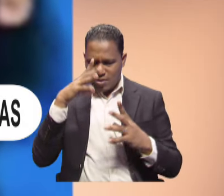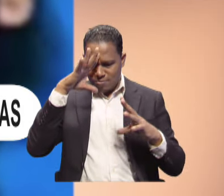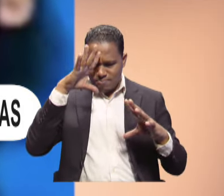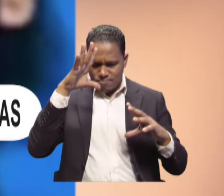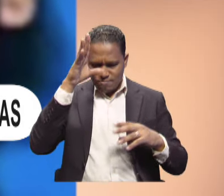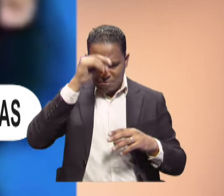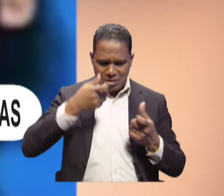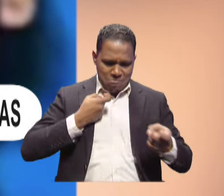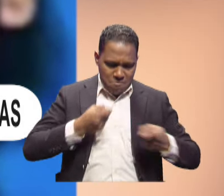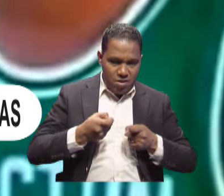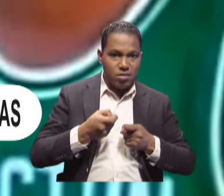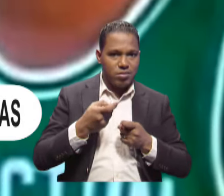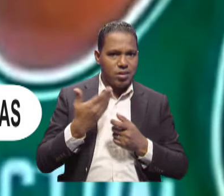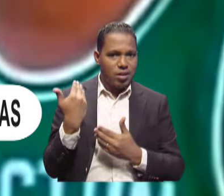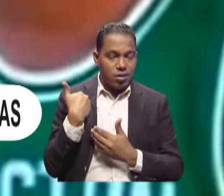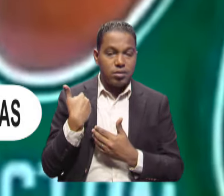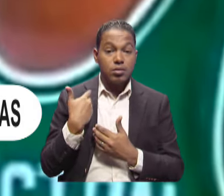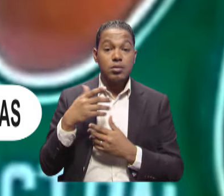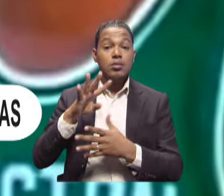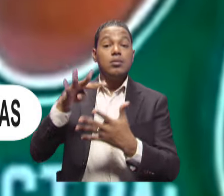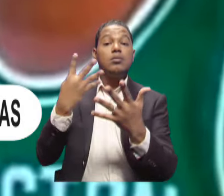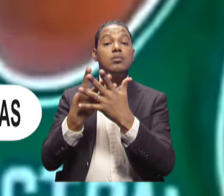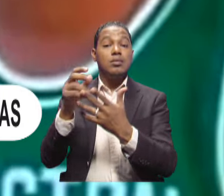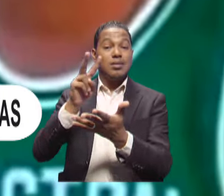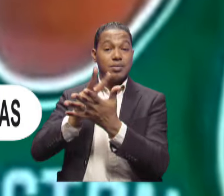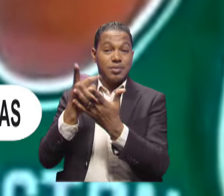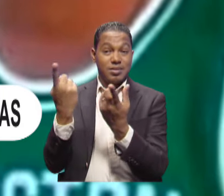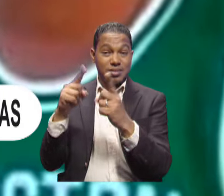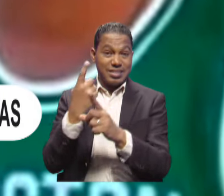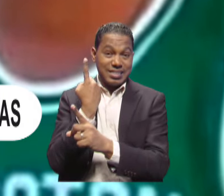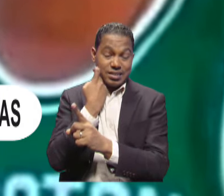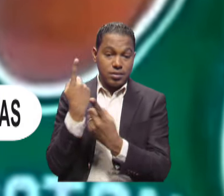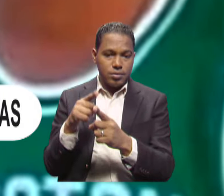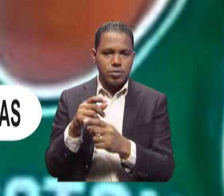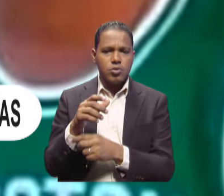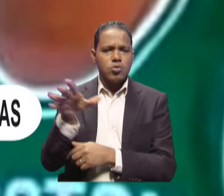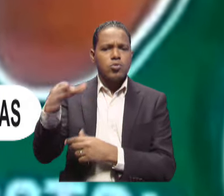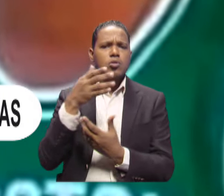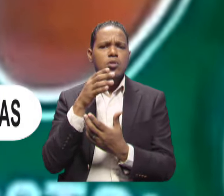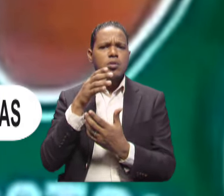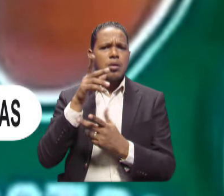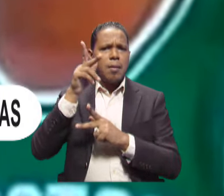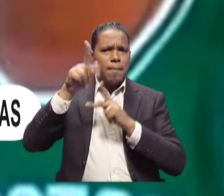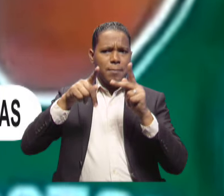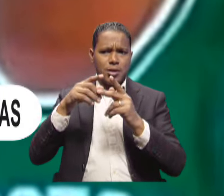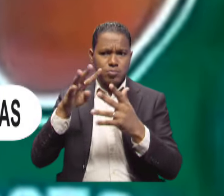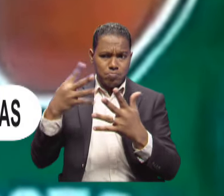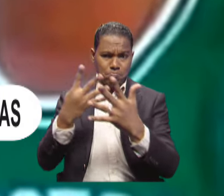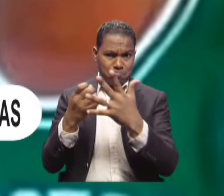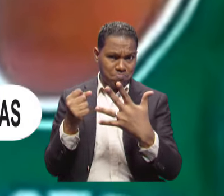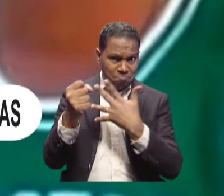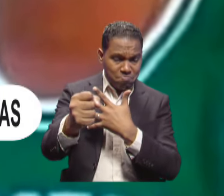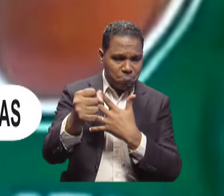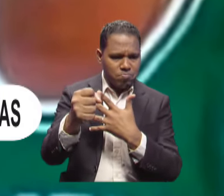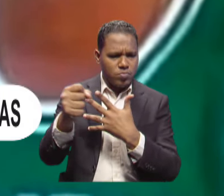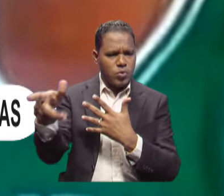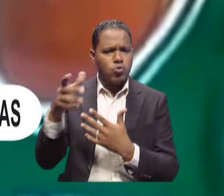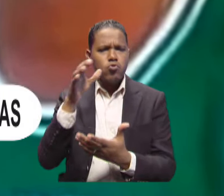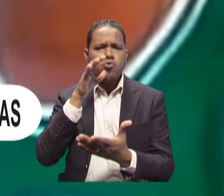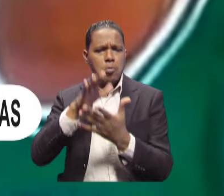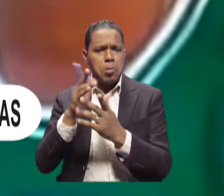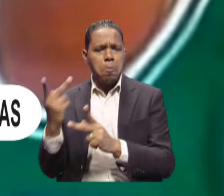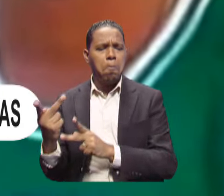reciente ocurrió en la cárcel de la Vega donde un intento un no mató a su compañera sentimental en momentos en que esta le visitaba como de